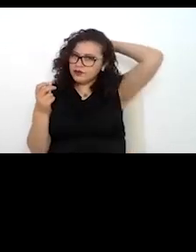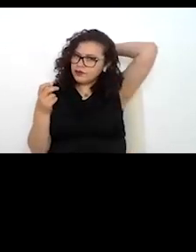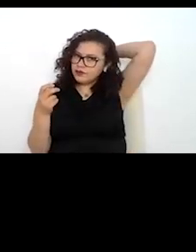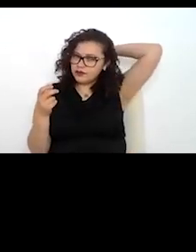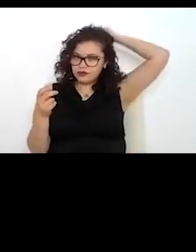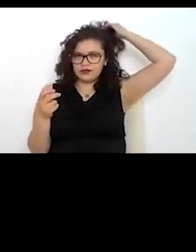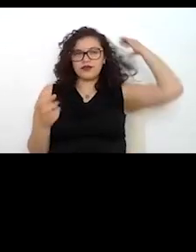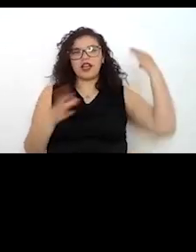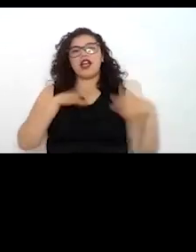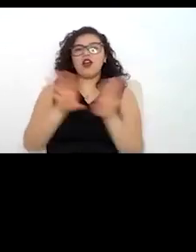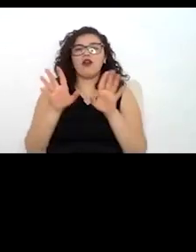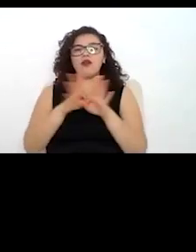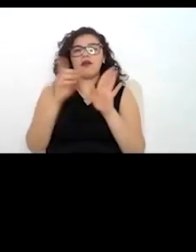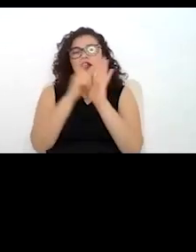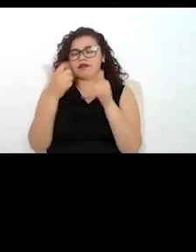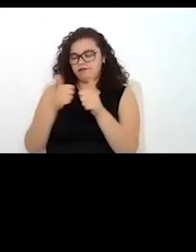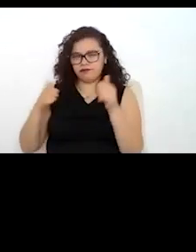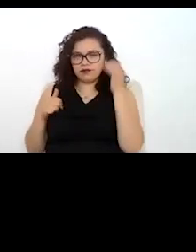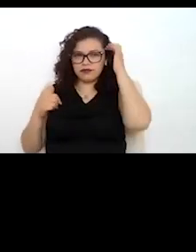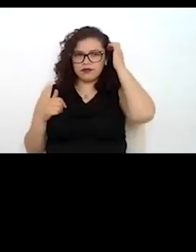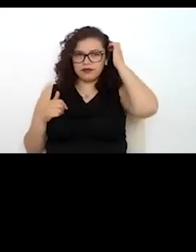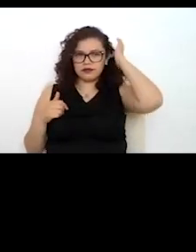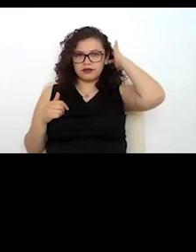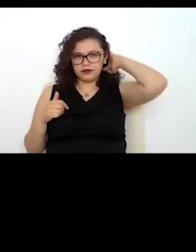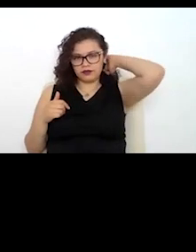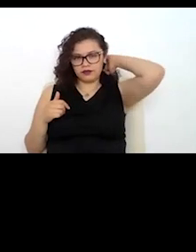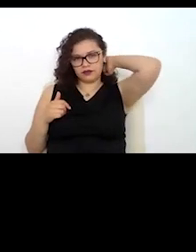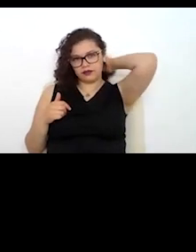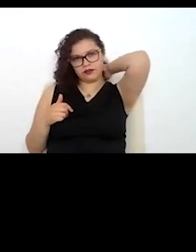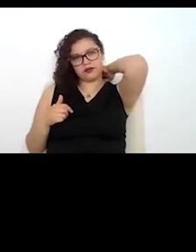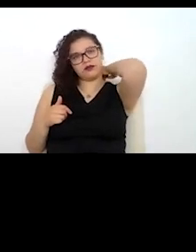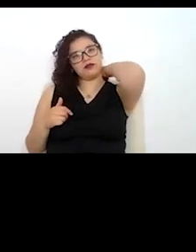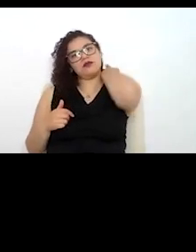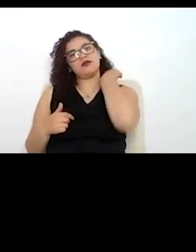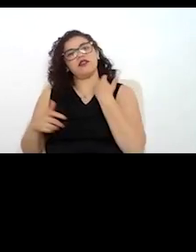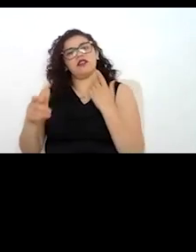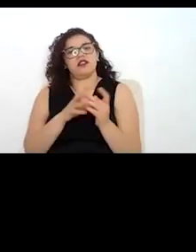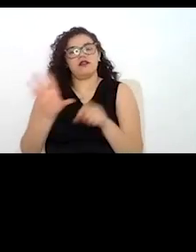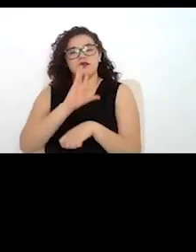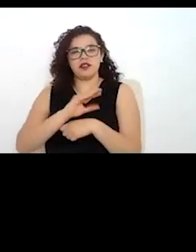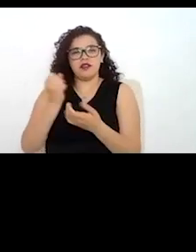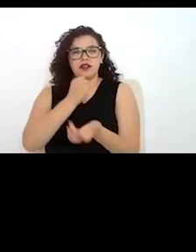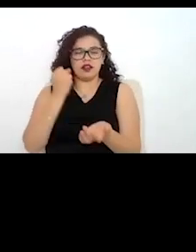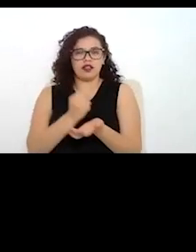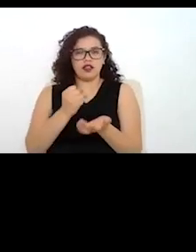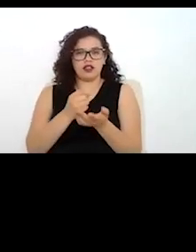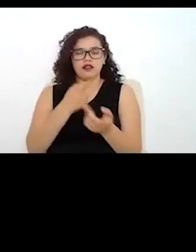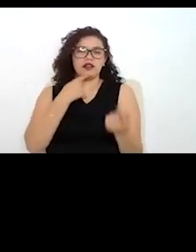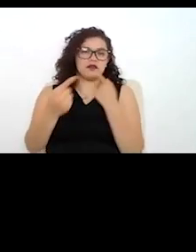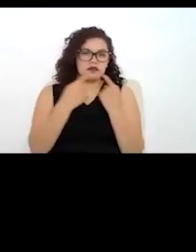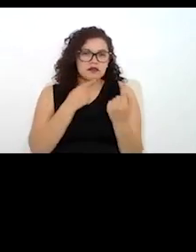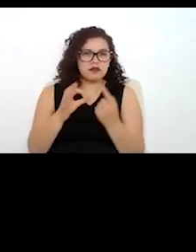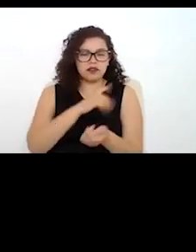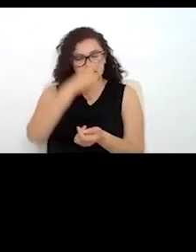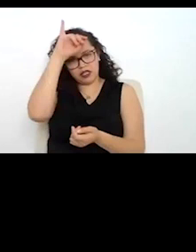atrasados en materia del trabajo. Como tal, no hay un permiso, una obligación, sin embargo, siempre se puede hacer la apertura del diálogo con el